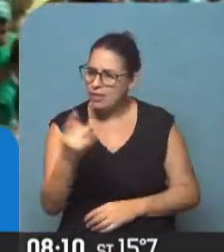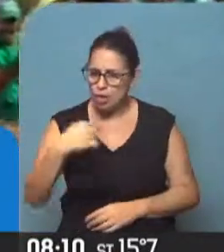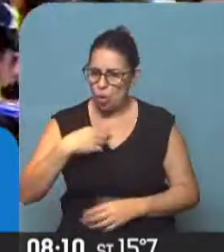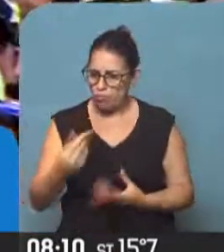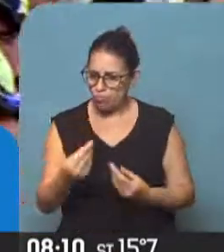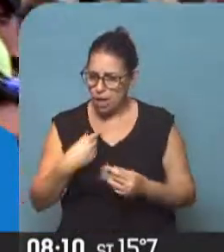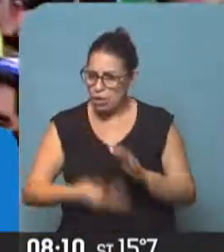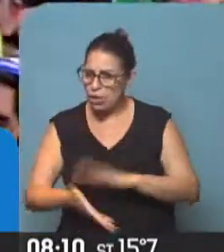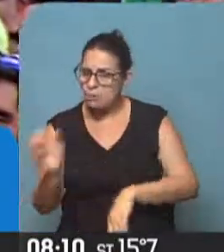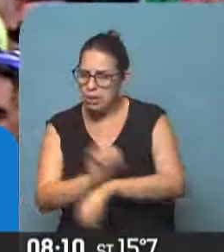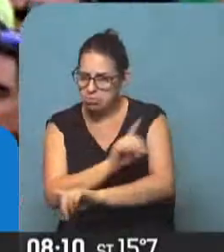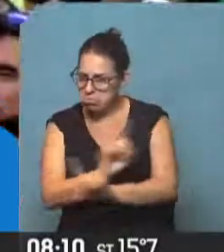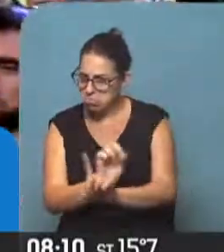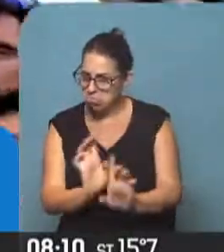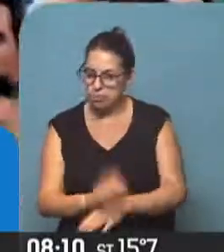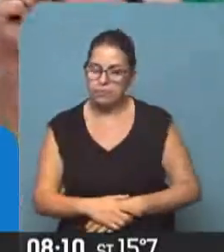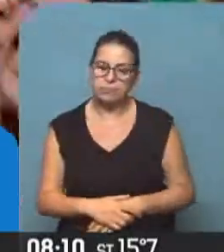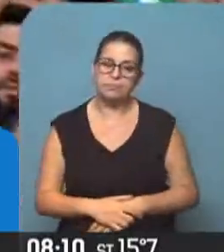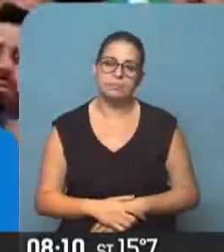miedo de ir preso.